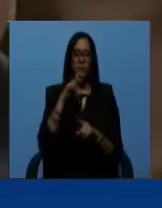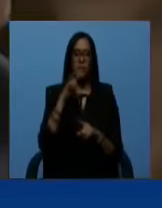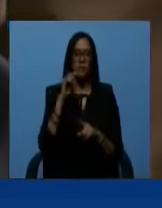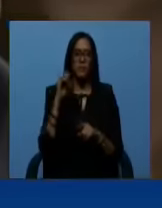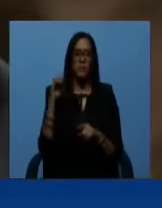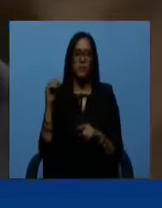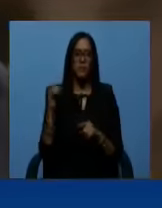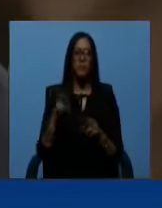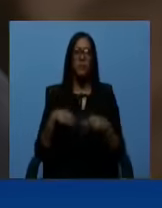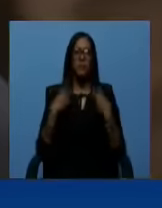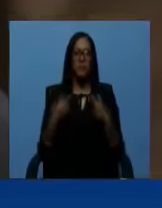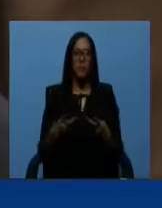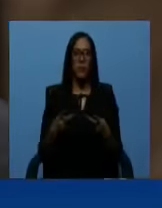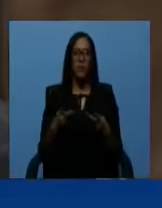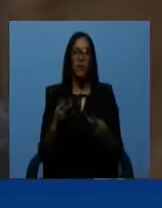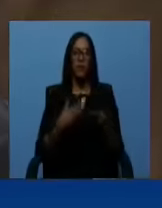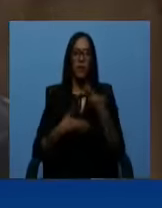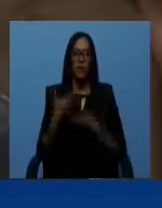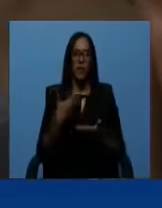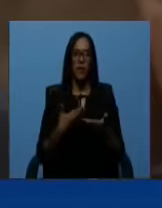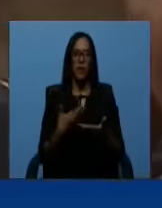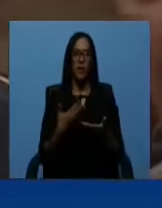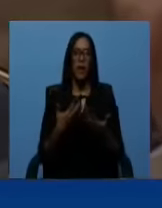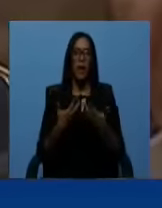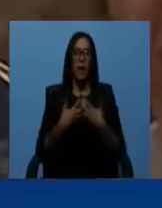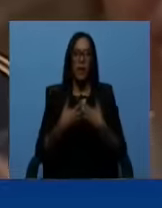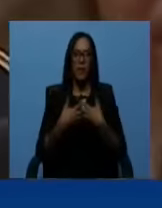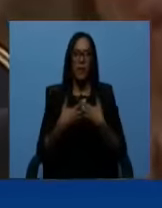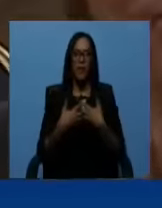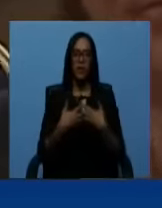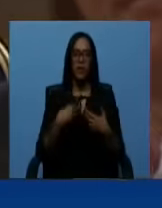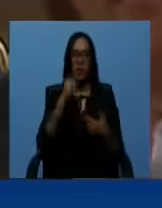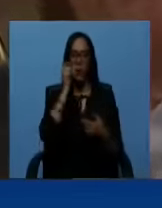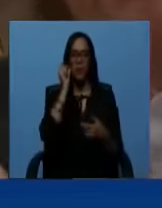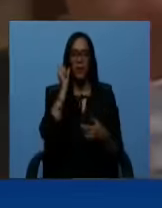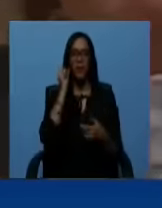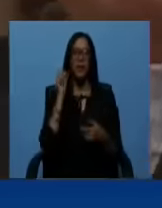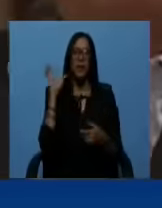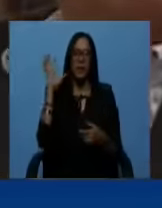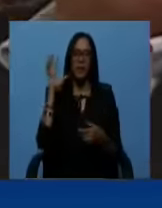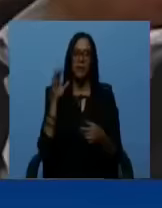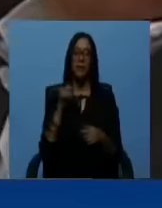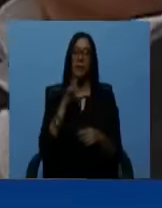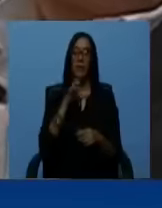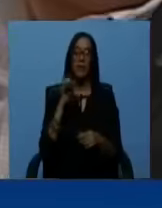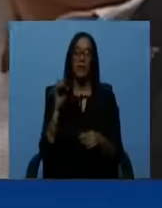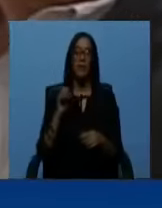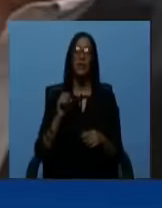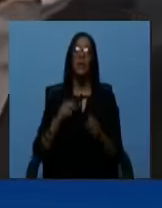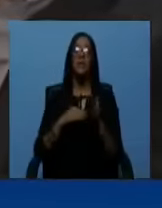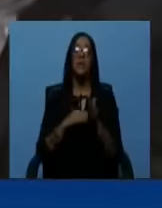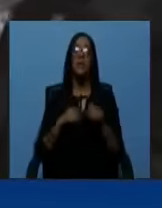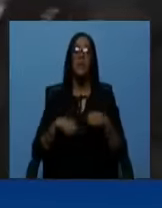300.000 nuevos financiamientos para los emprendedores y las emprendedoras del país. 300.000 más.